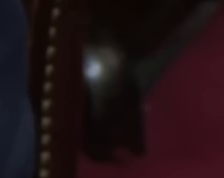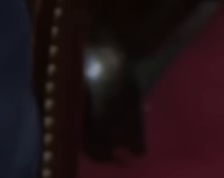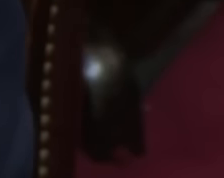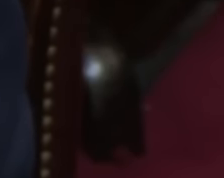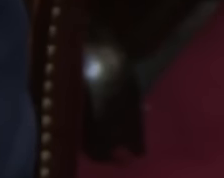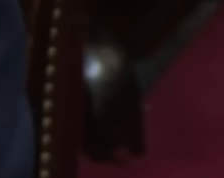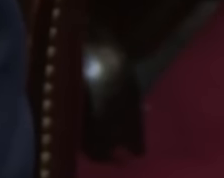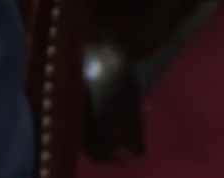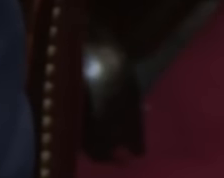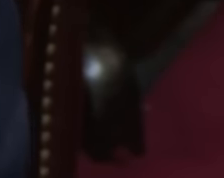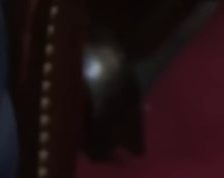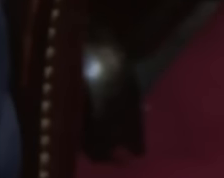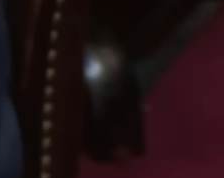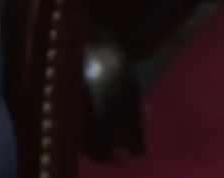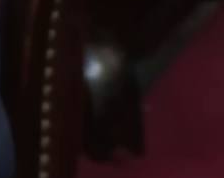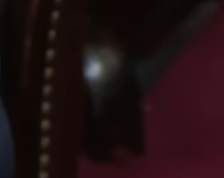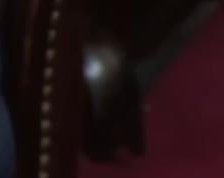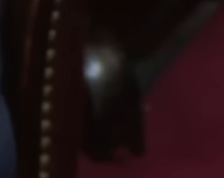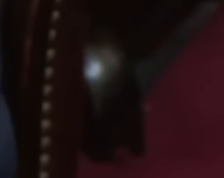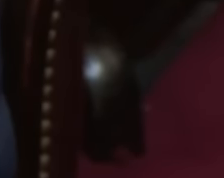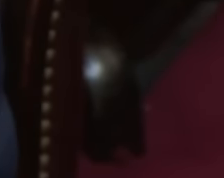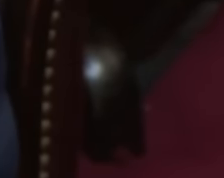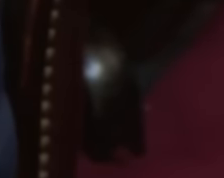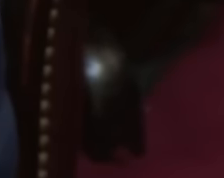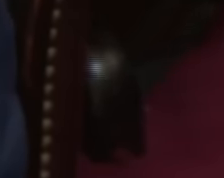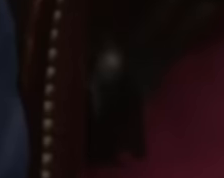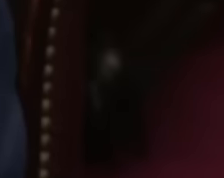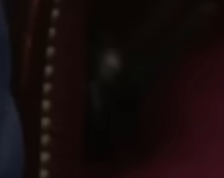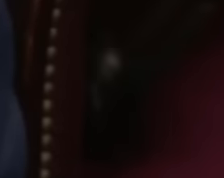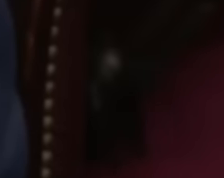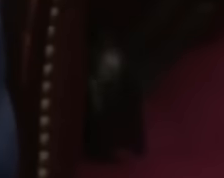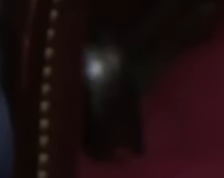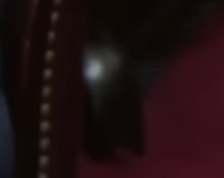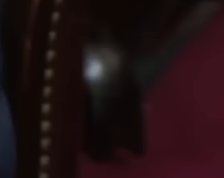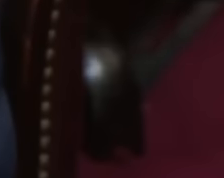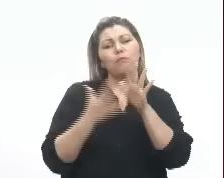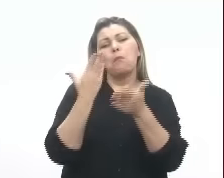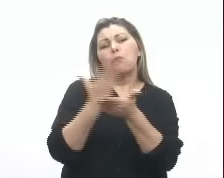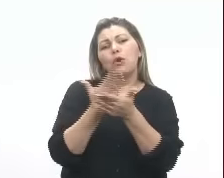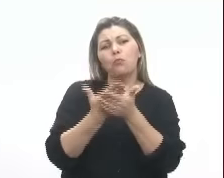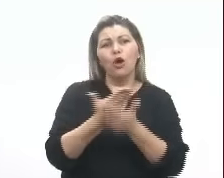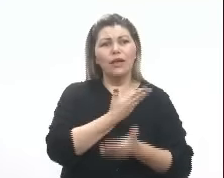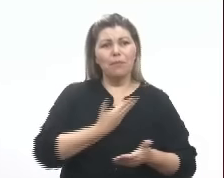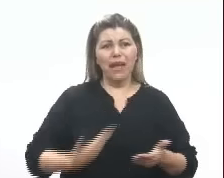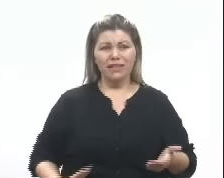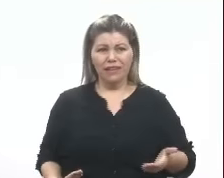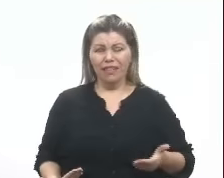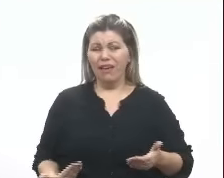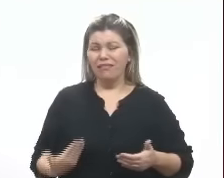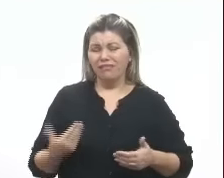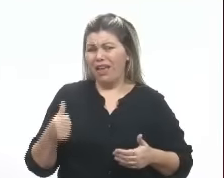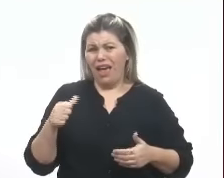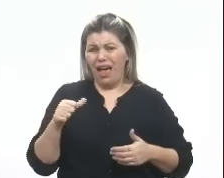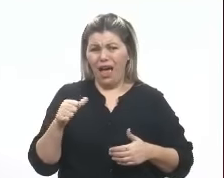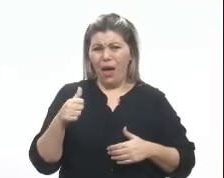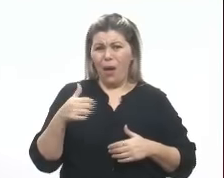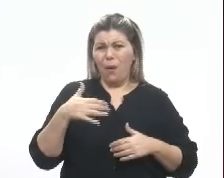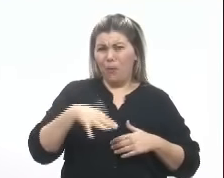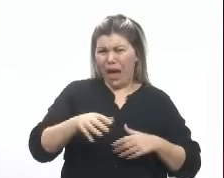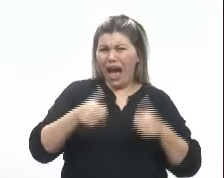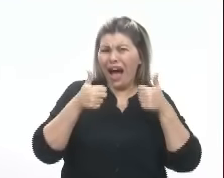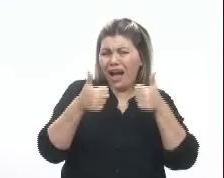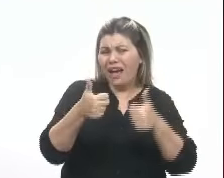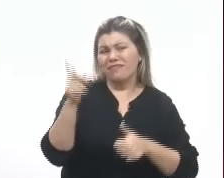que este esquema que plantea el presidente no va a salir bien, porque no le salió bien a la